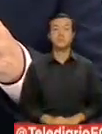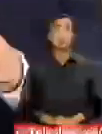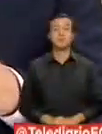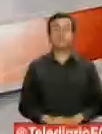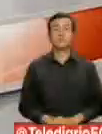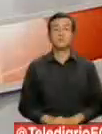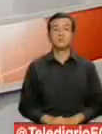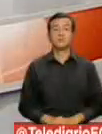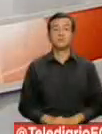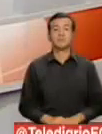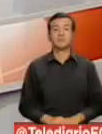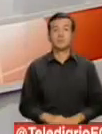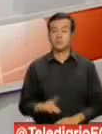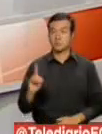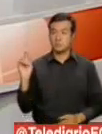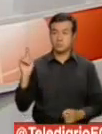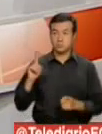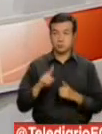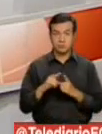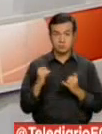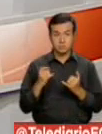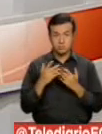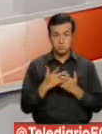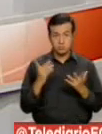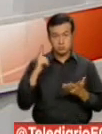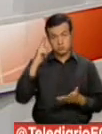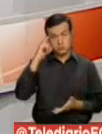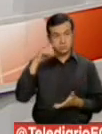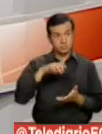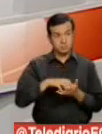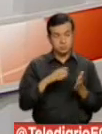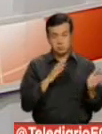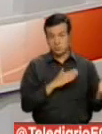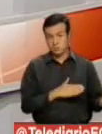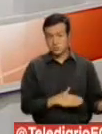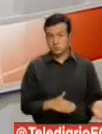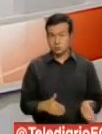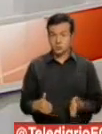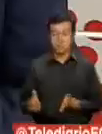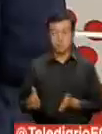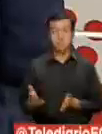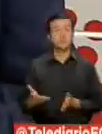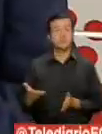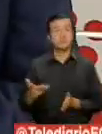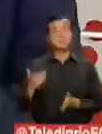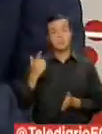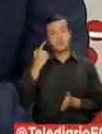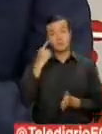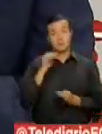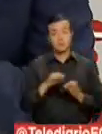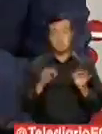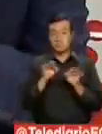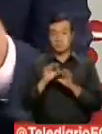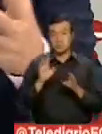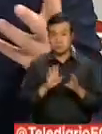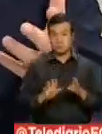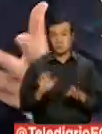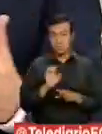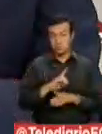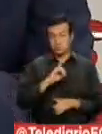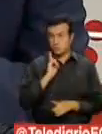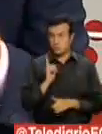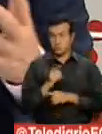es una tarea que se autoimpone el gobierno. Así es. Y vale decir el país, porque de alguna